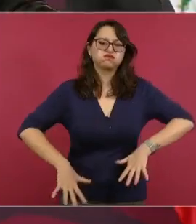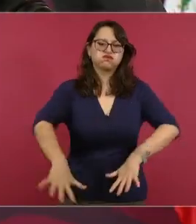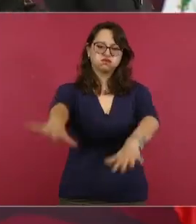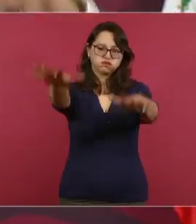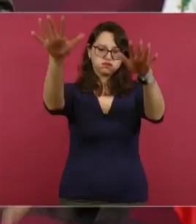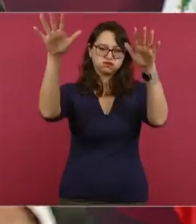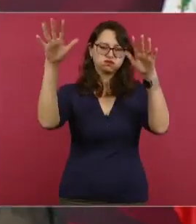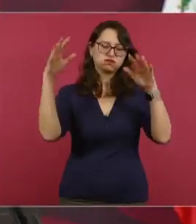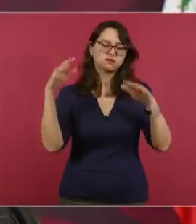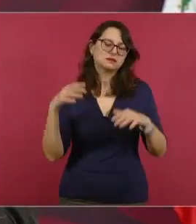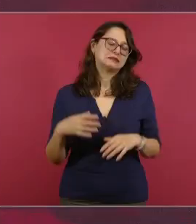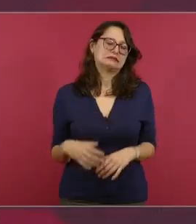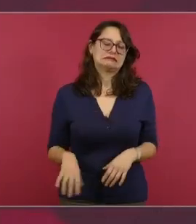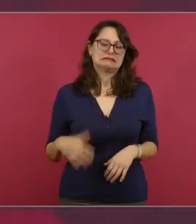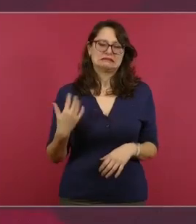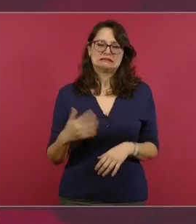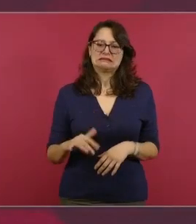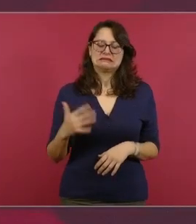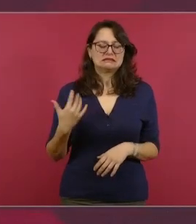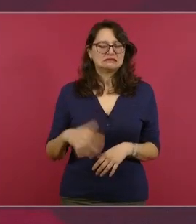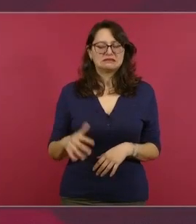Algo nunca visto.